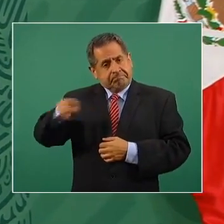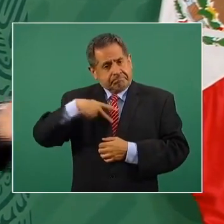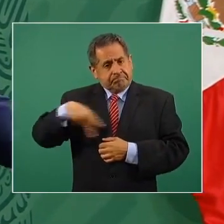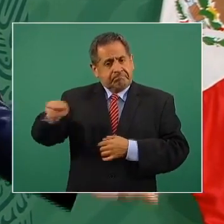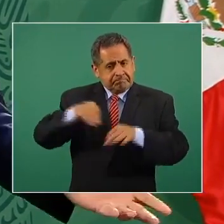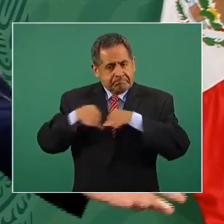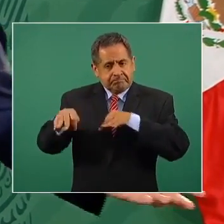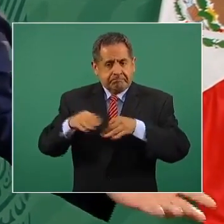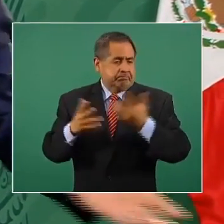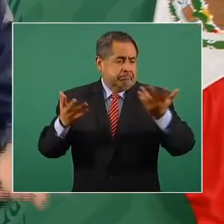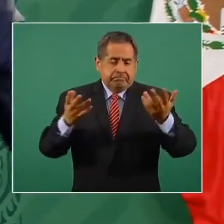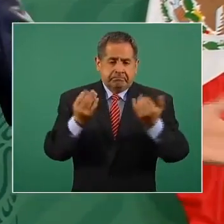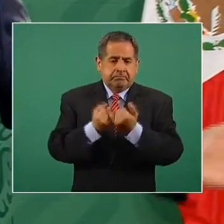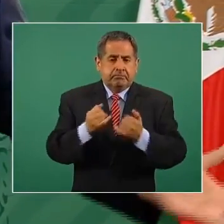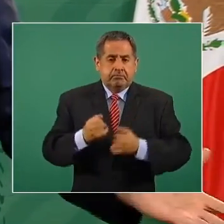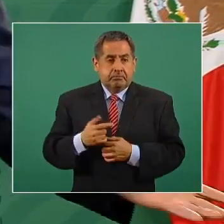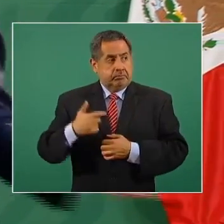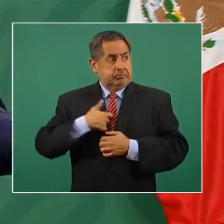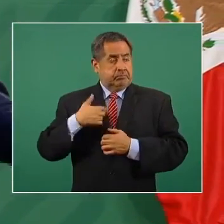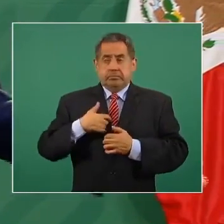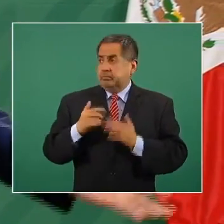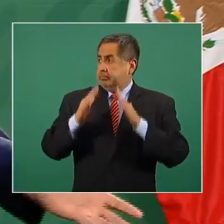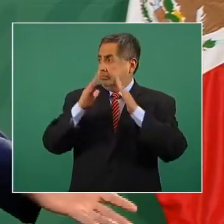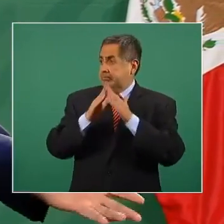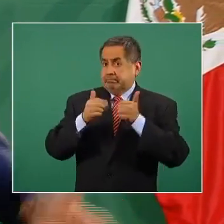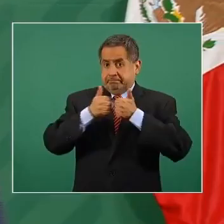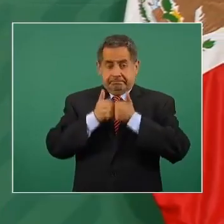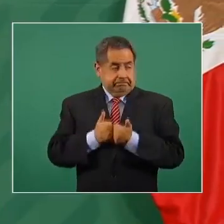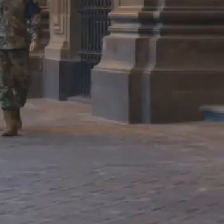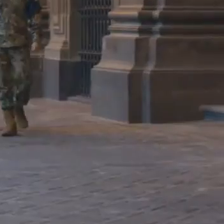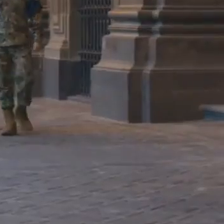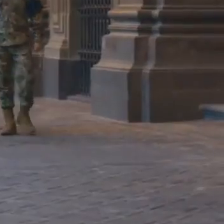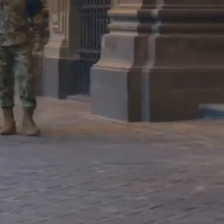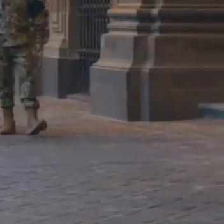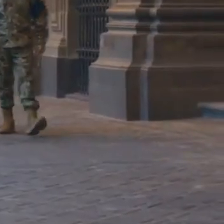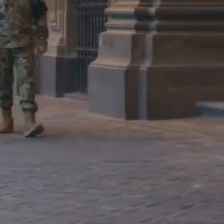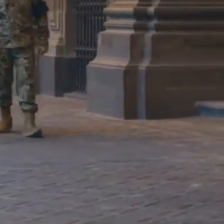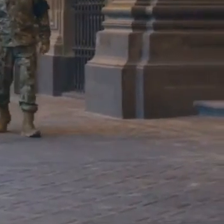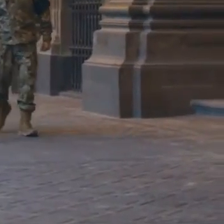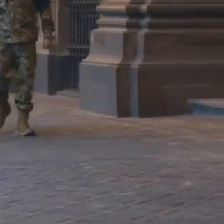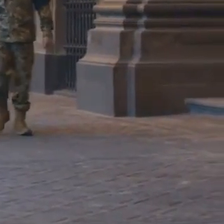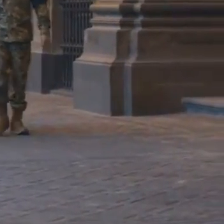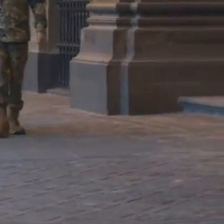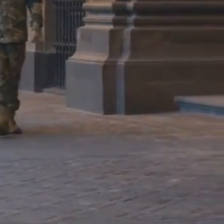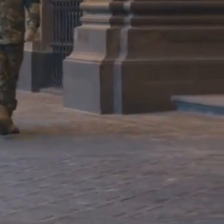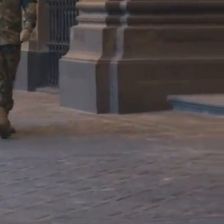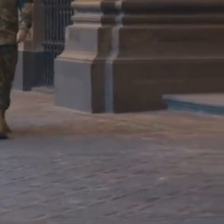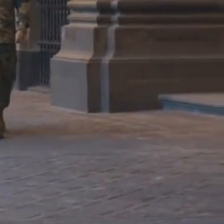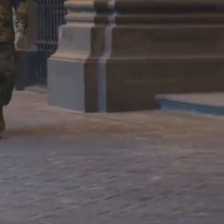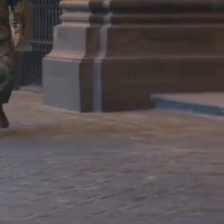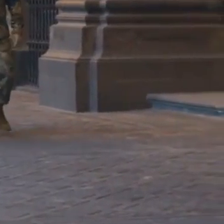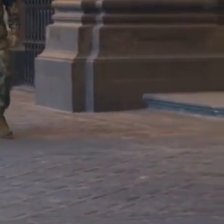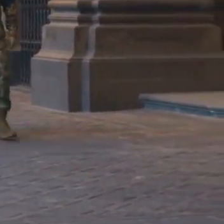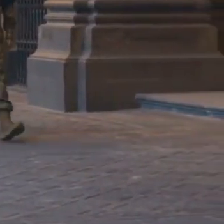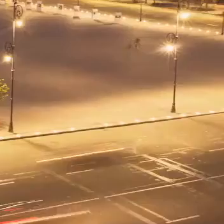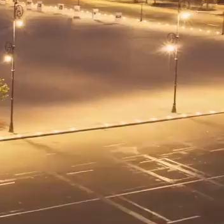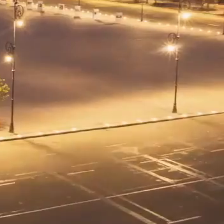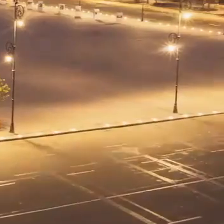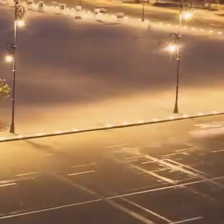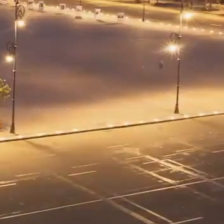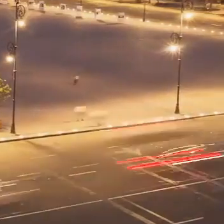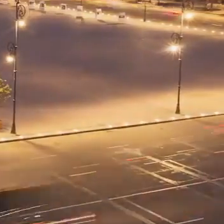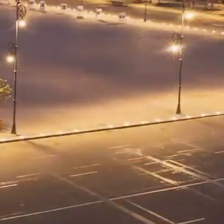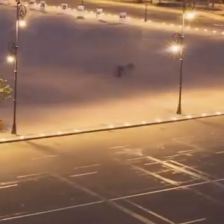de modo que me quedara todo el tiempo encerrado sin embargo consideró que independientemente de las acciones del mandatario